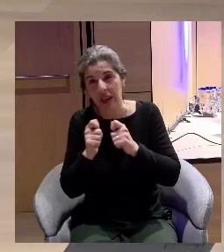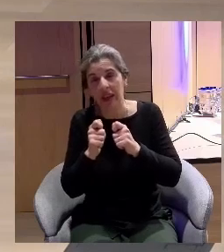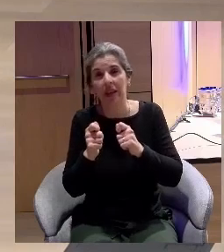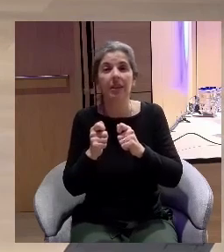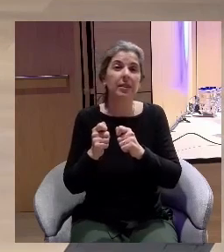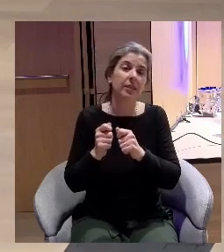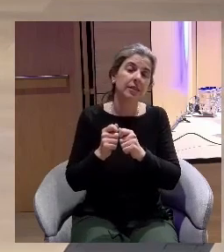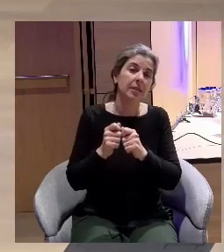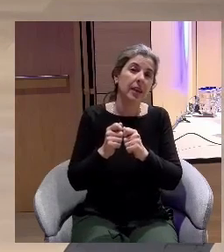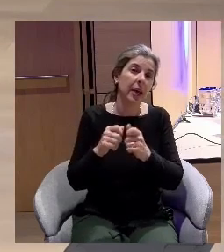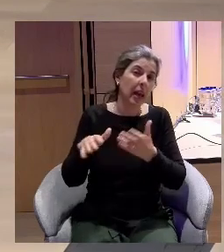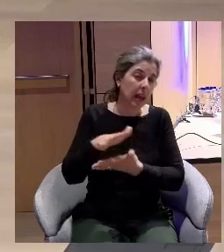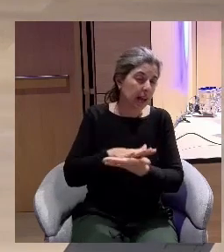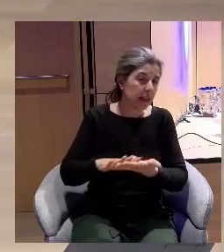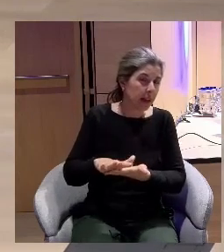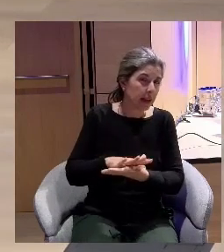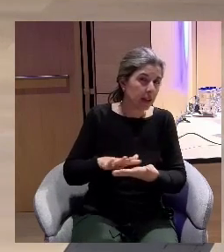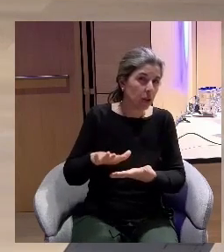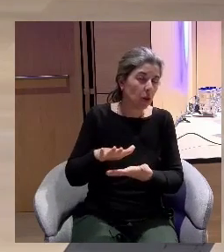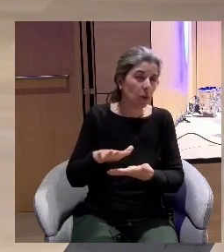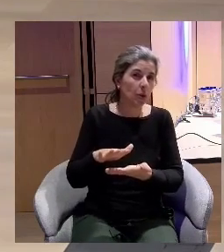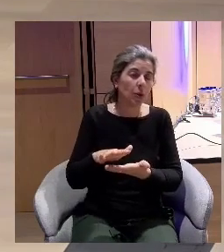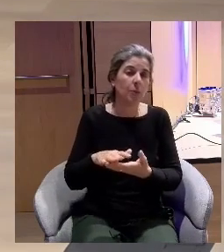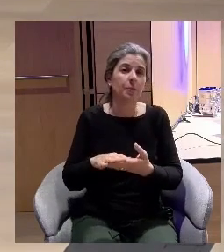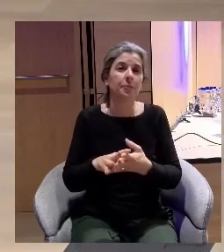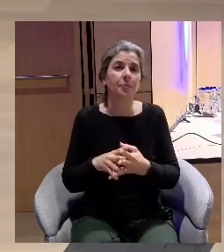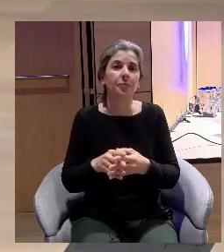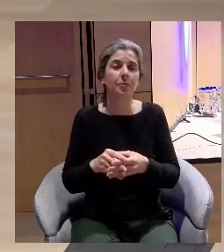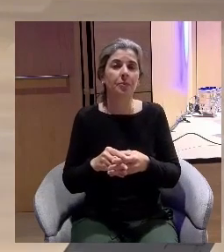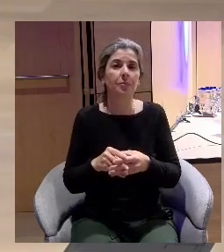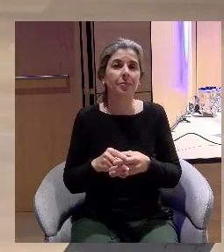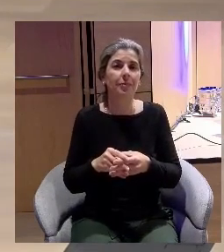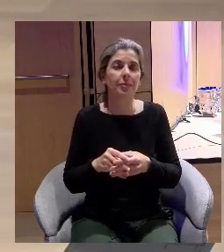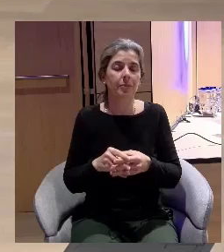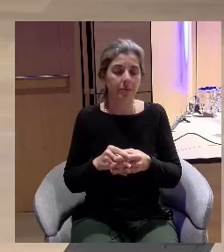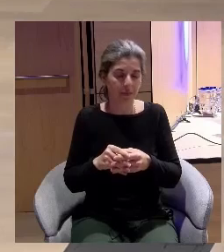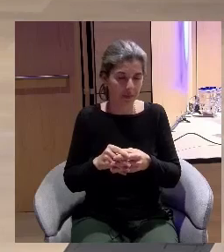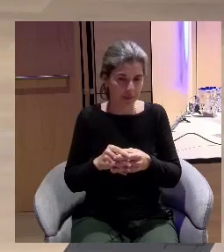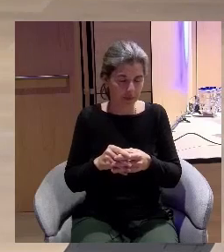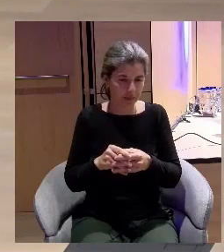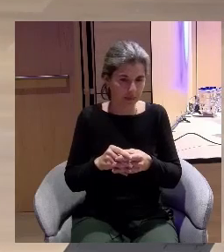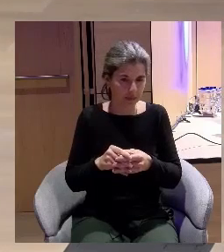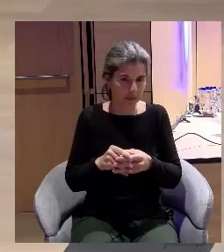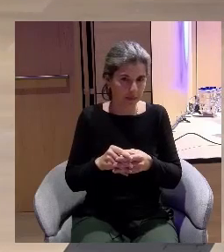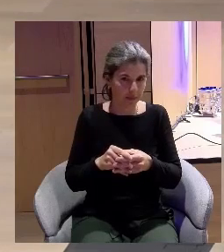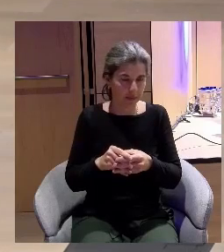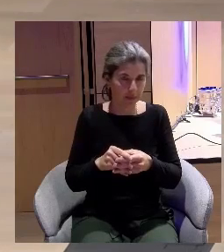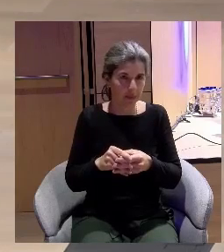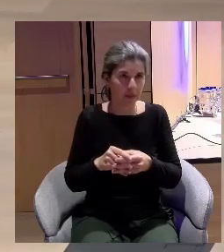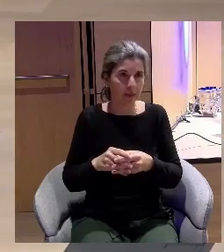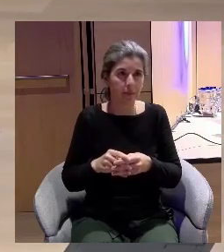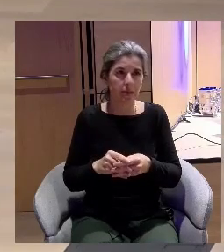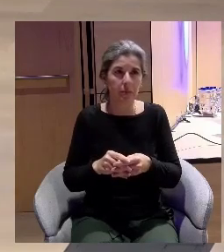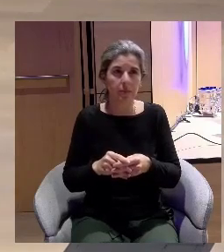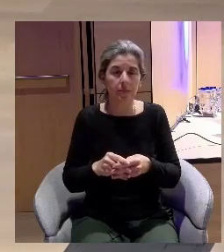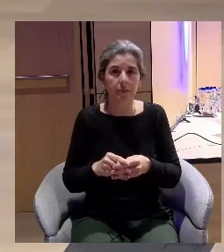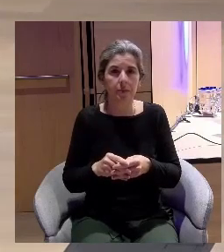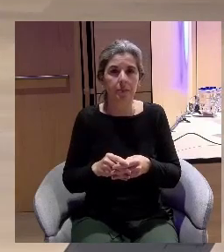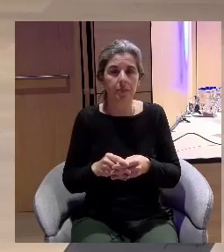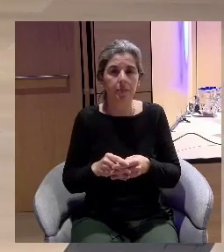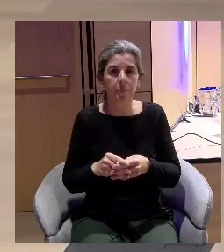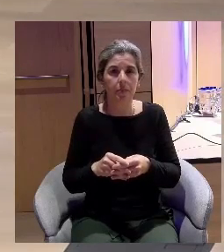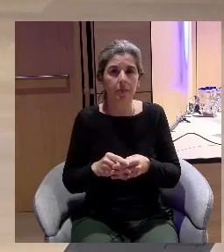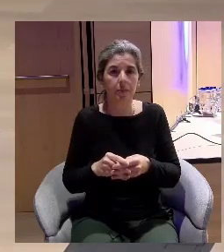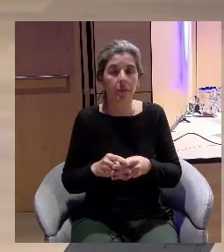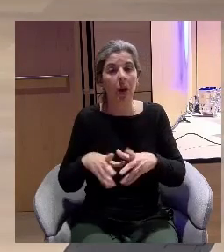en el territorio, los costos de la implementación. Las organizaciones no nacen transparentes. Y en particular los municipios, el